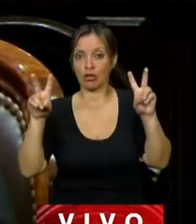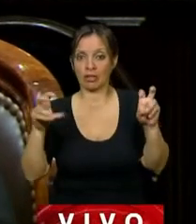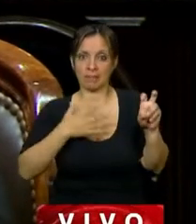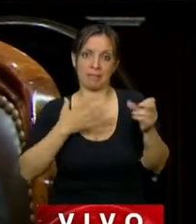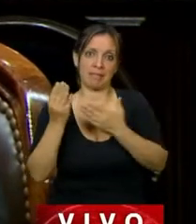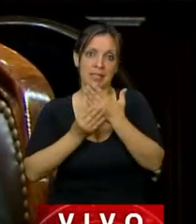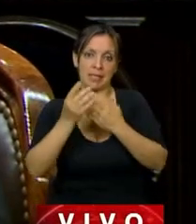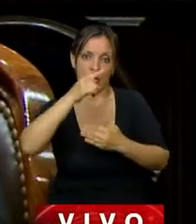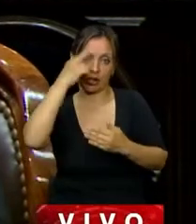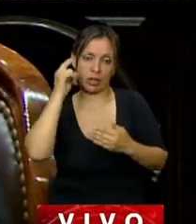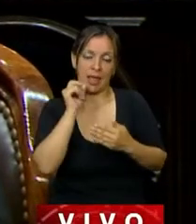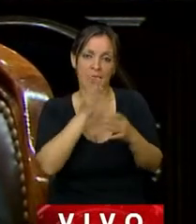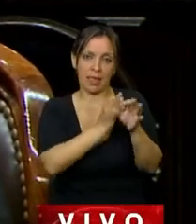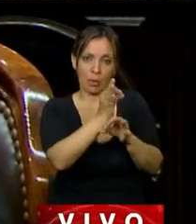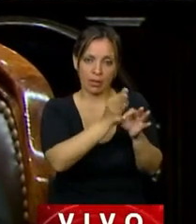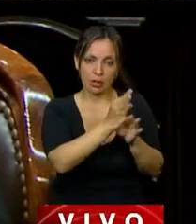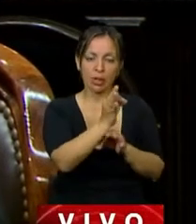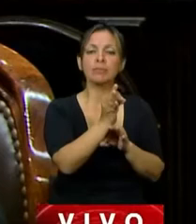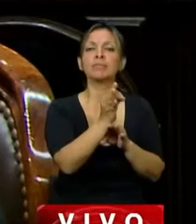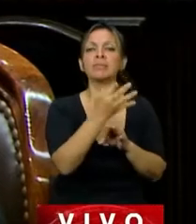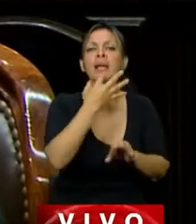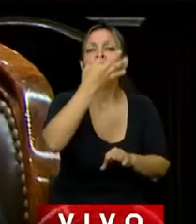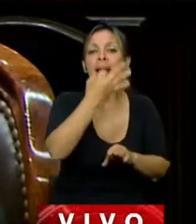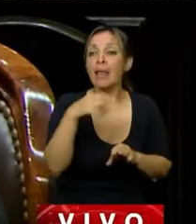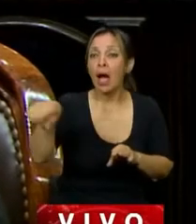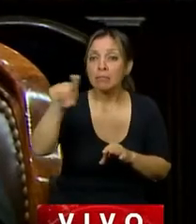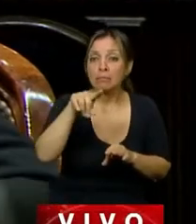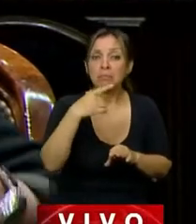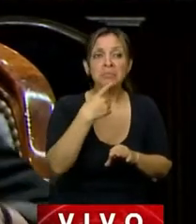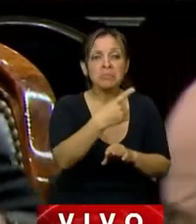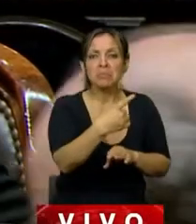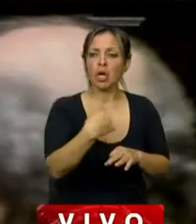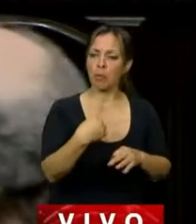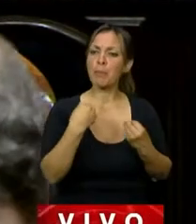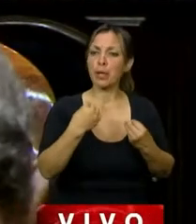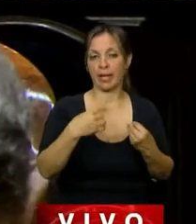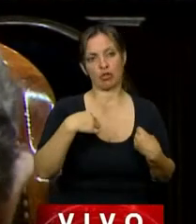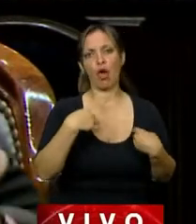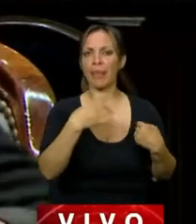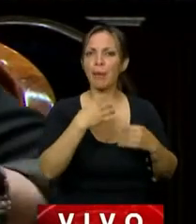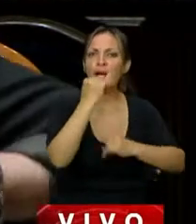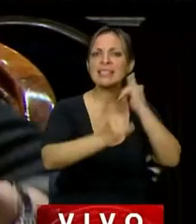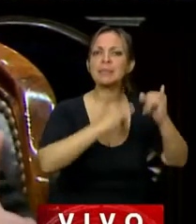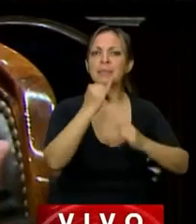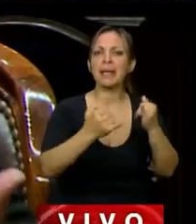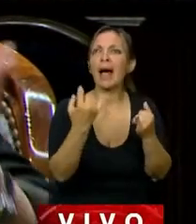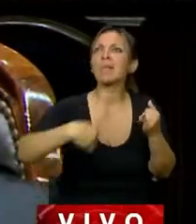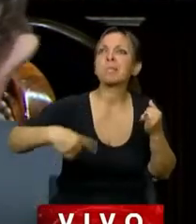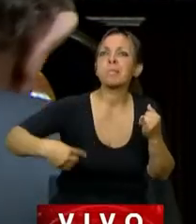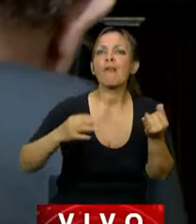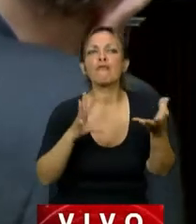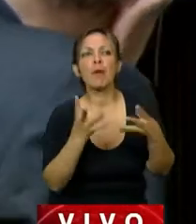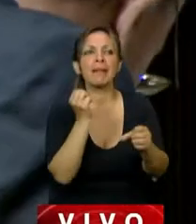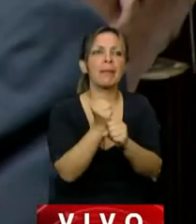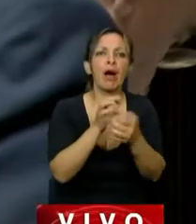Ministerio Nacional de Educación, en realidad se la elige porque uno tiene que dar cuenta de qué es lo que está haciendo y